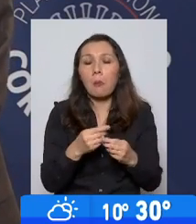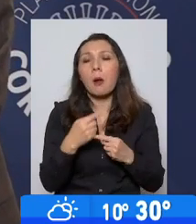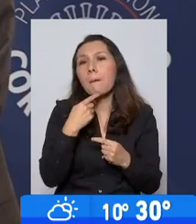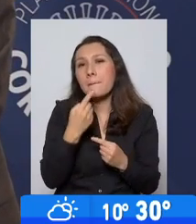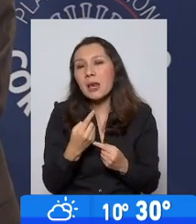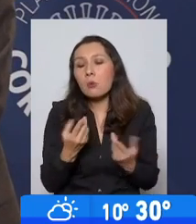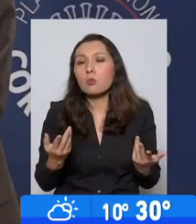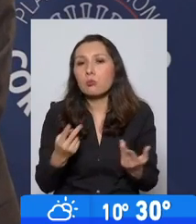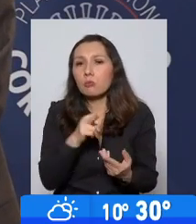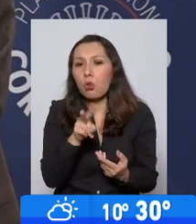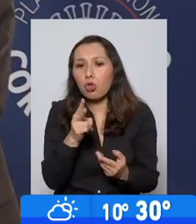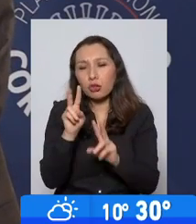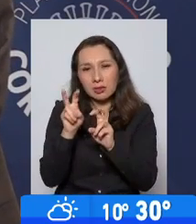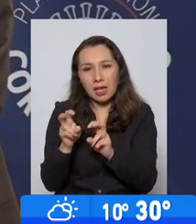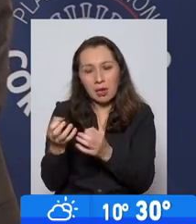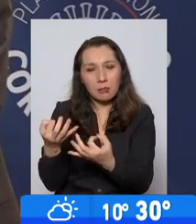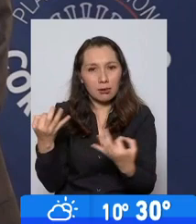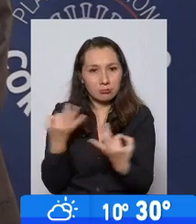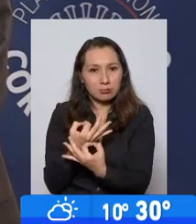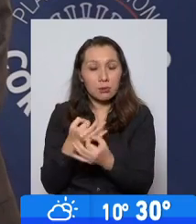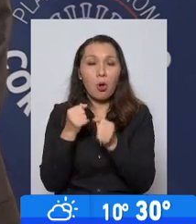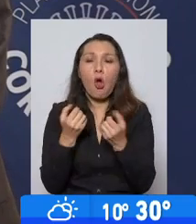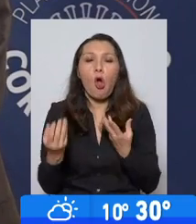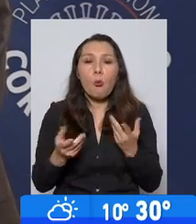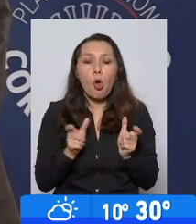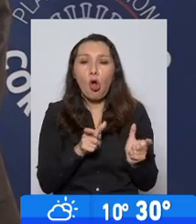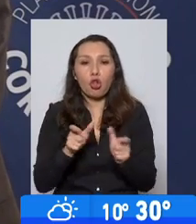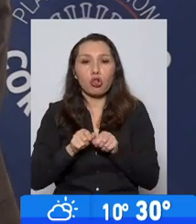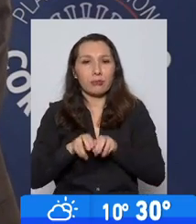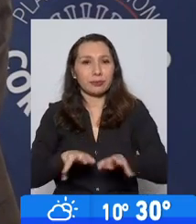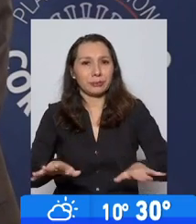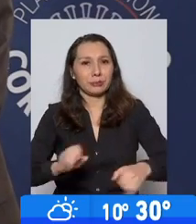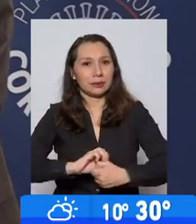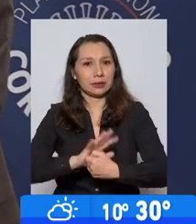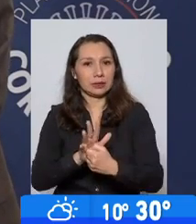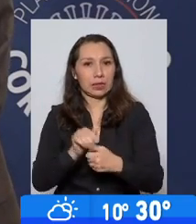entonces estos dos aspectos de cómo se va a manejar la pandemia en nuestro país.